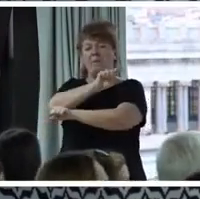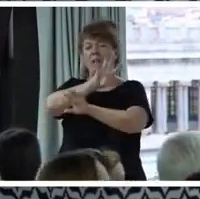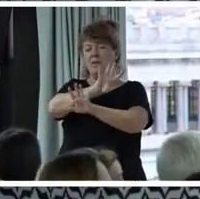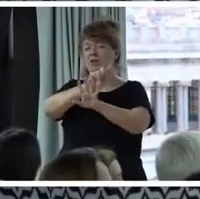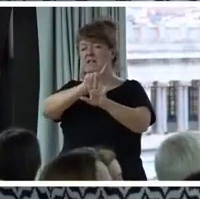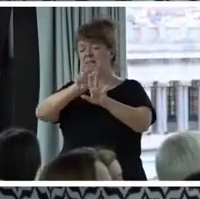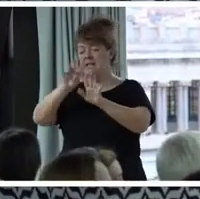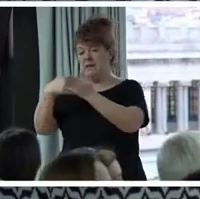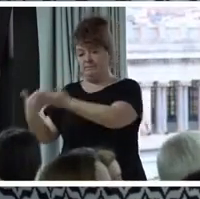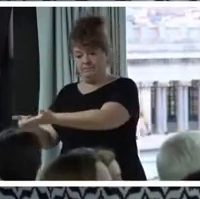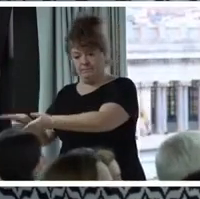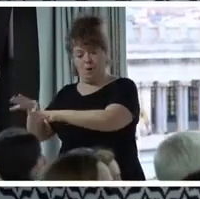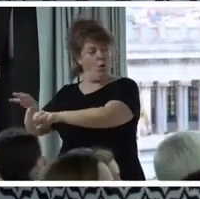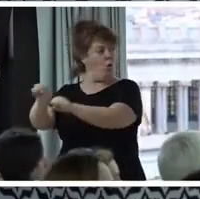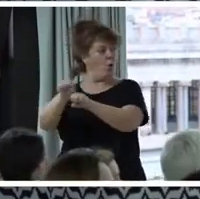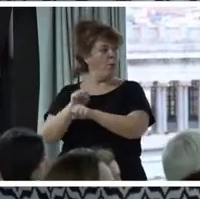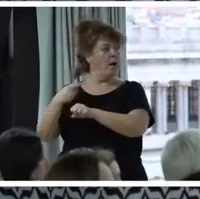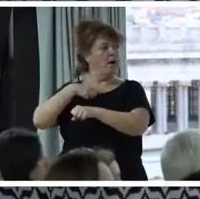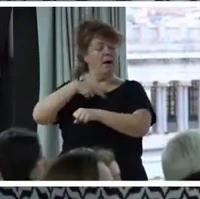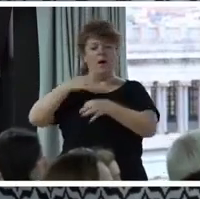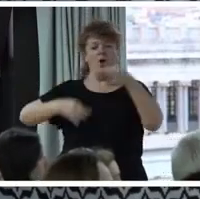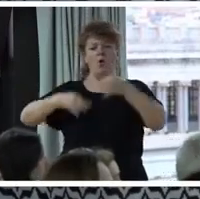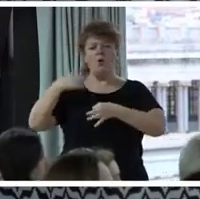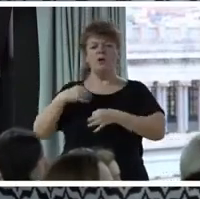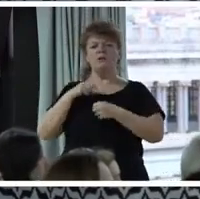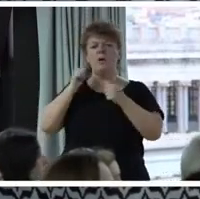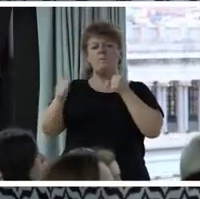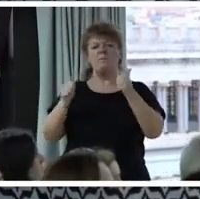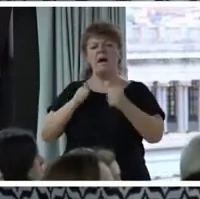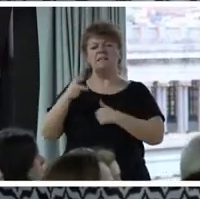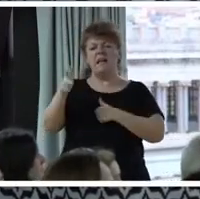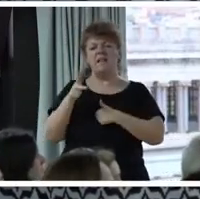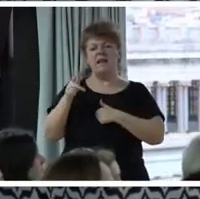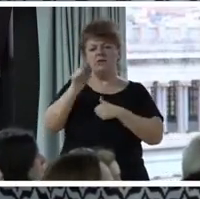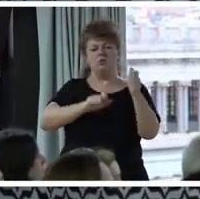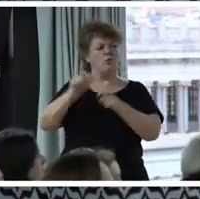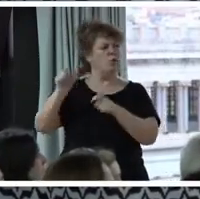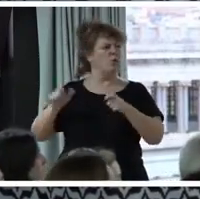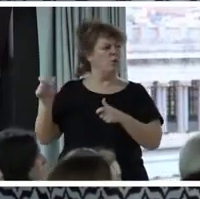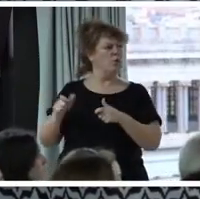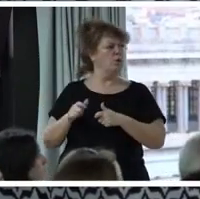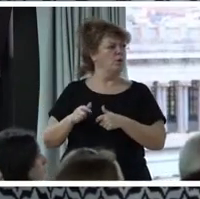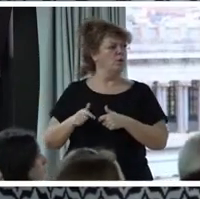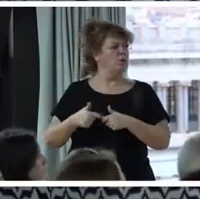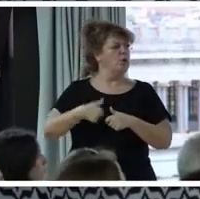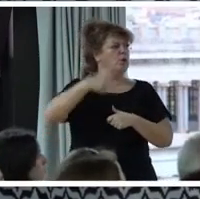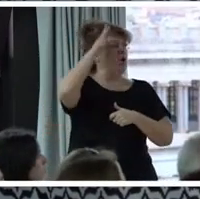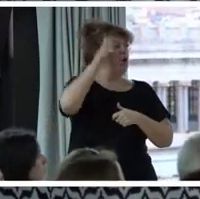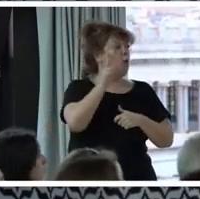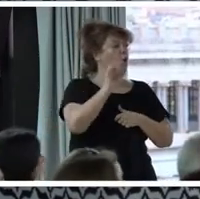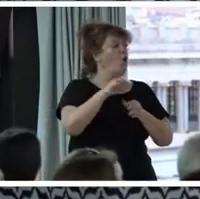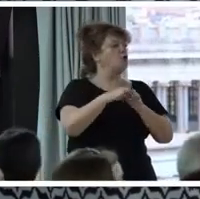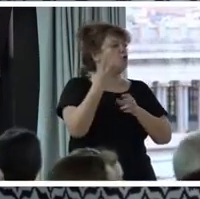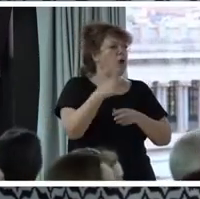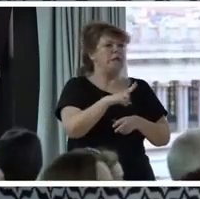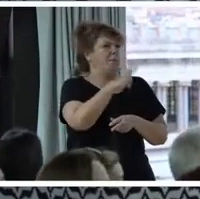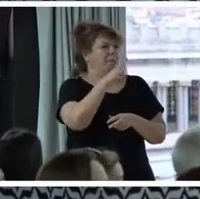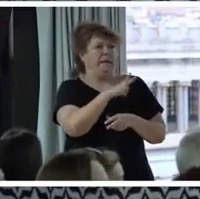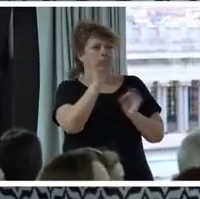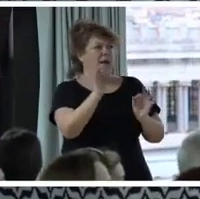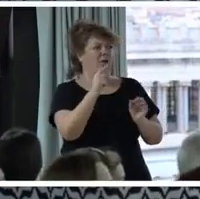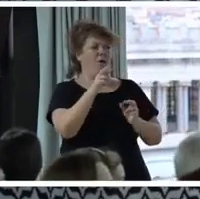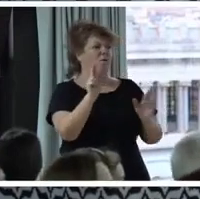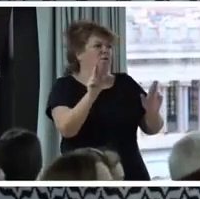1967 eh es jurista y es máster en derechos humanos y no sé si decir lujo pero suerte privilegio y una